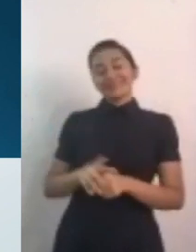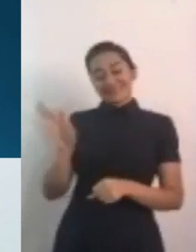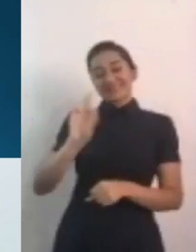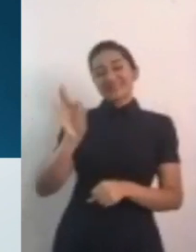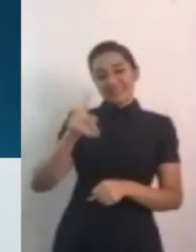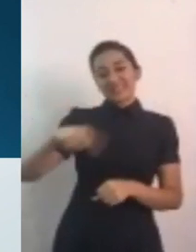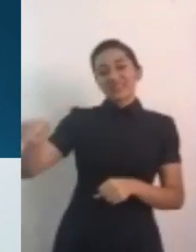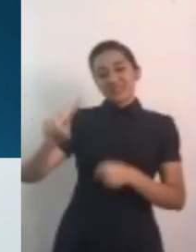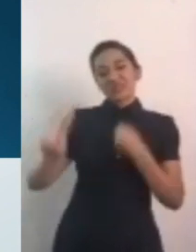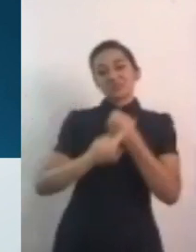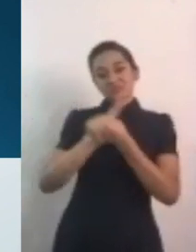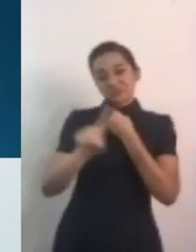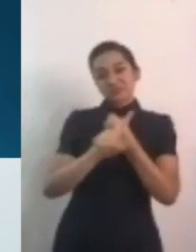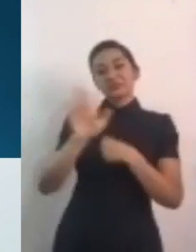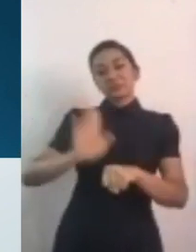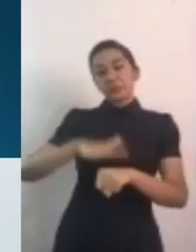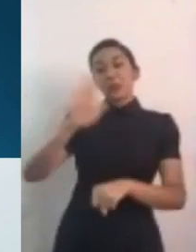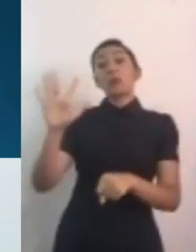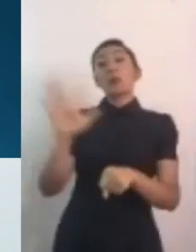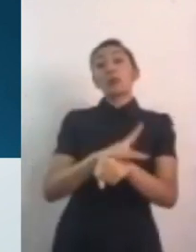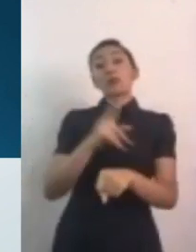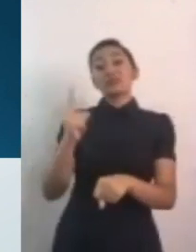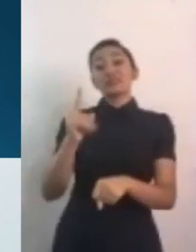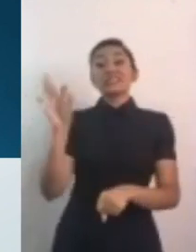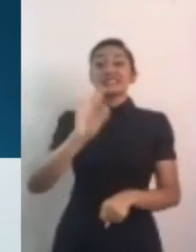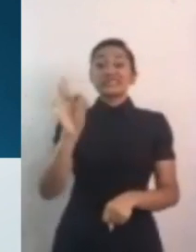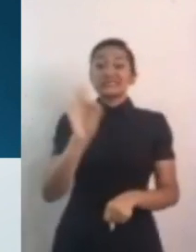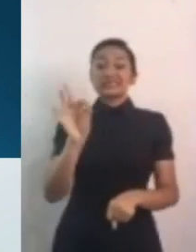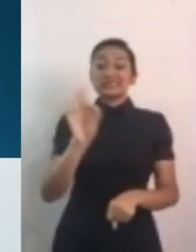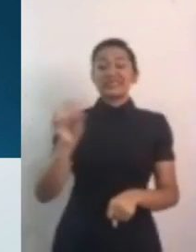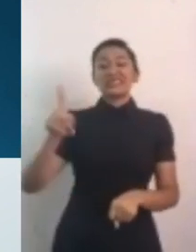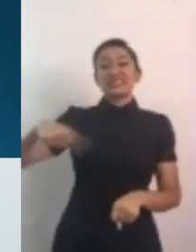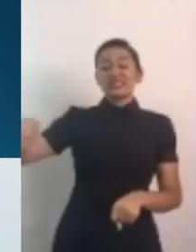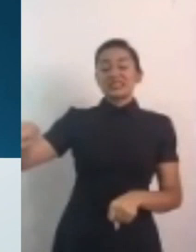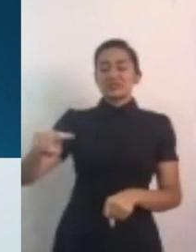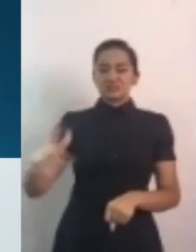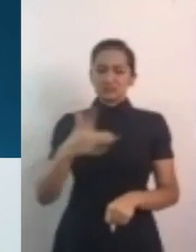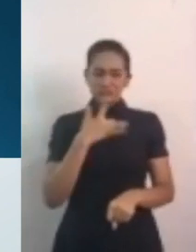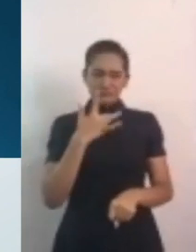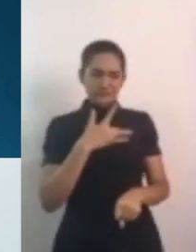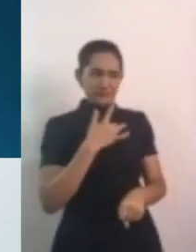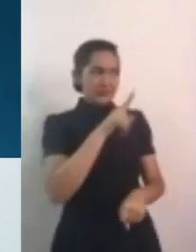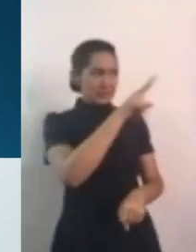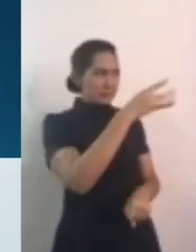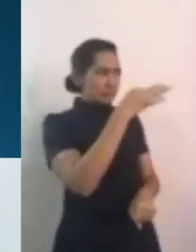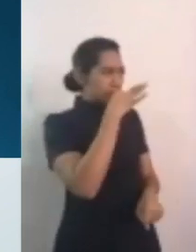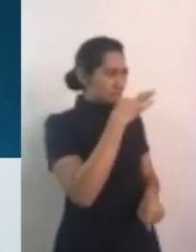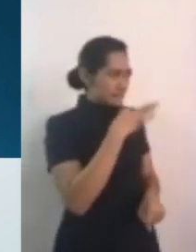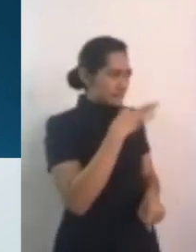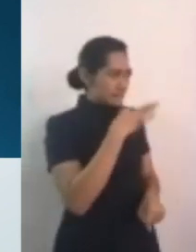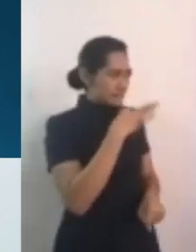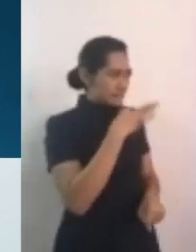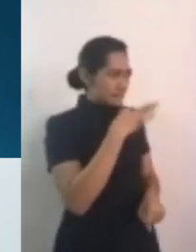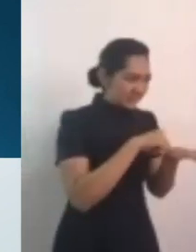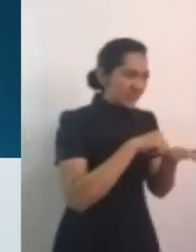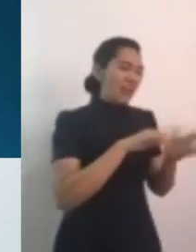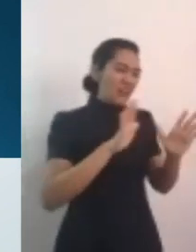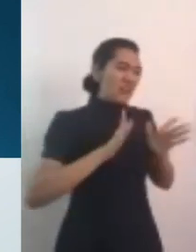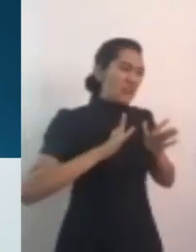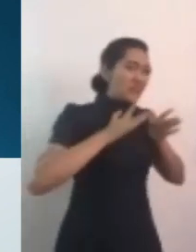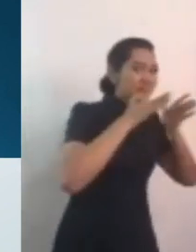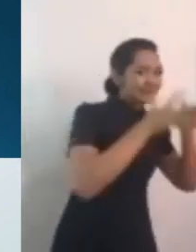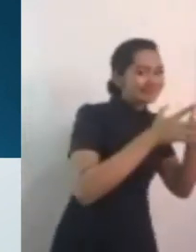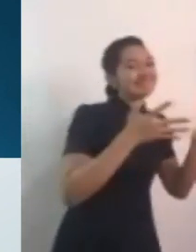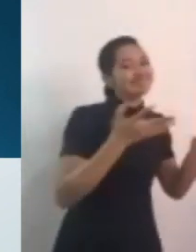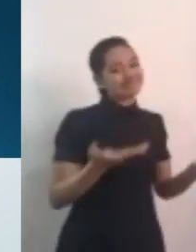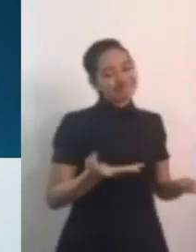otras razones, porque es probable que tomen como ciertas creencias que surgen de información inadecuada. Presencia